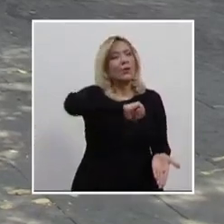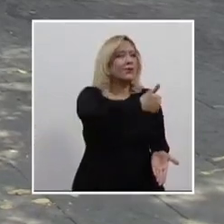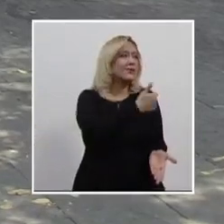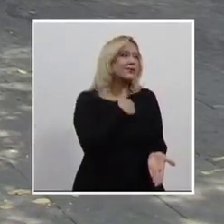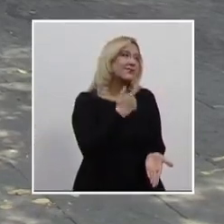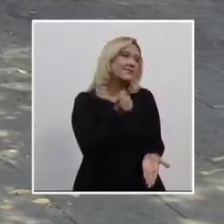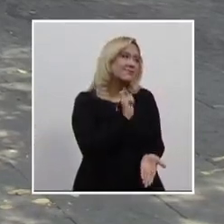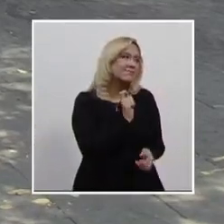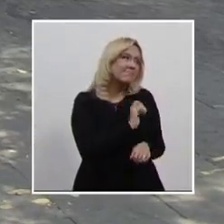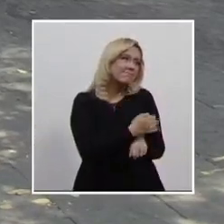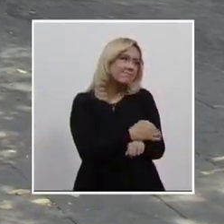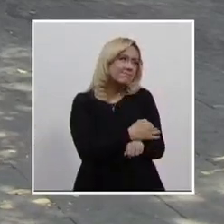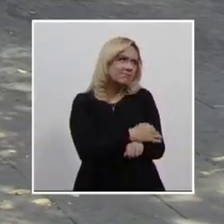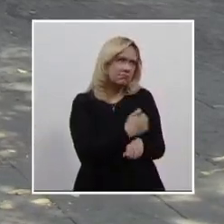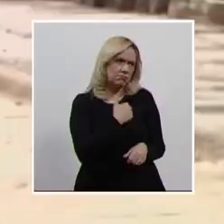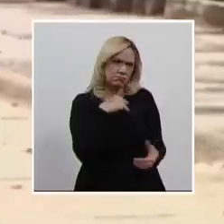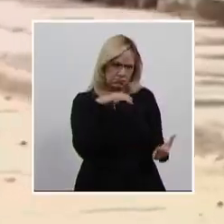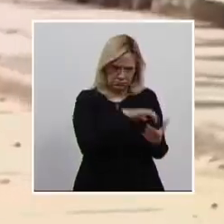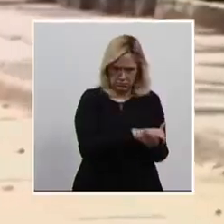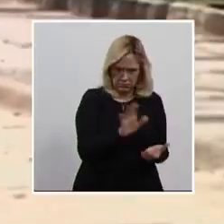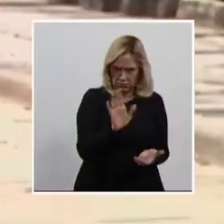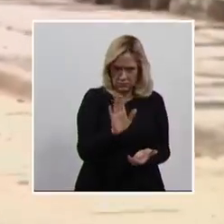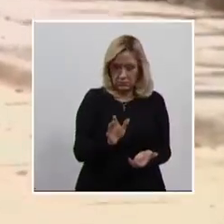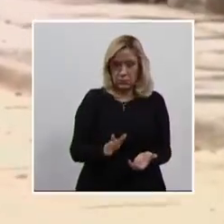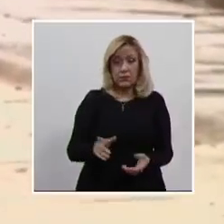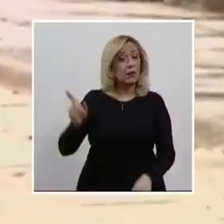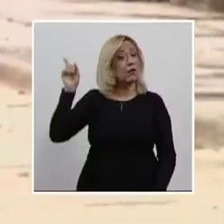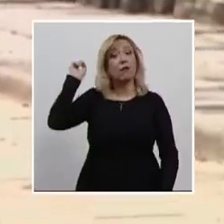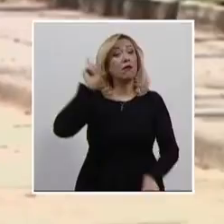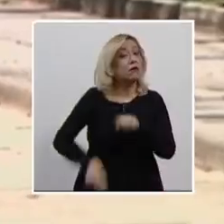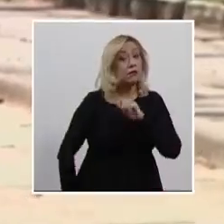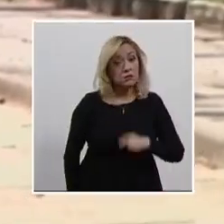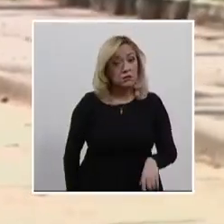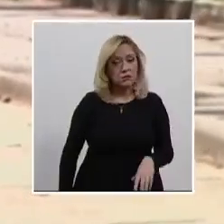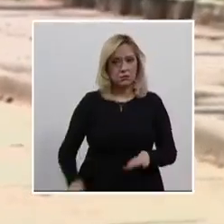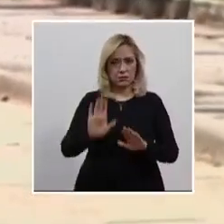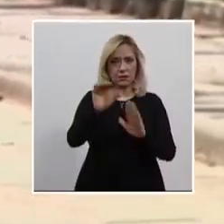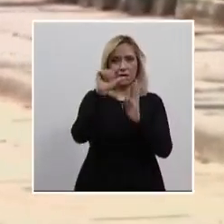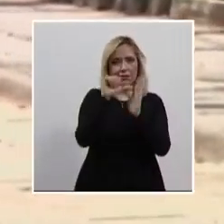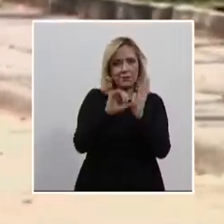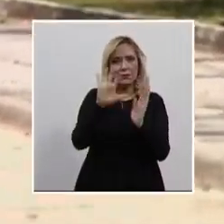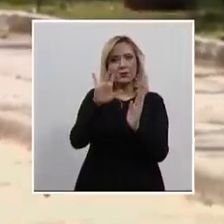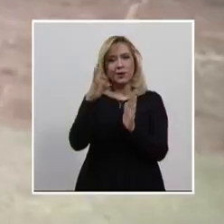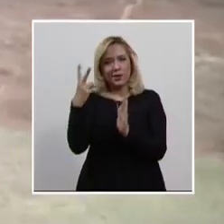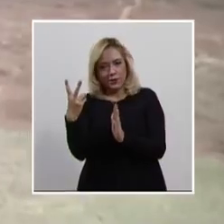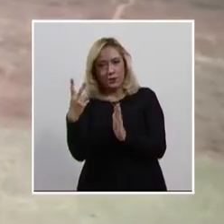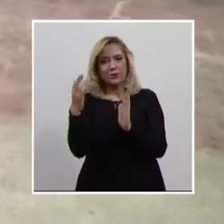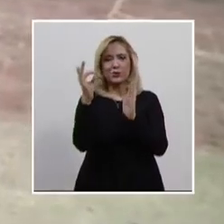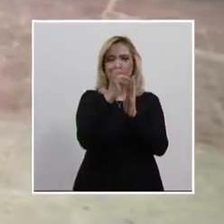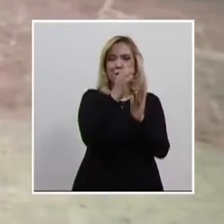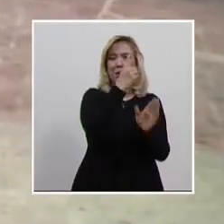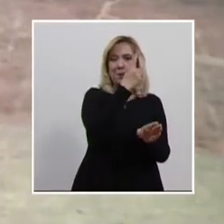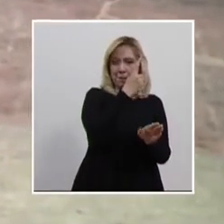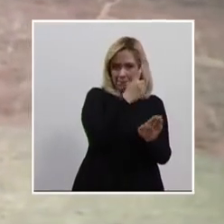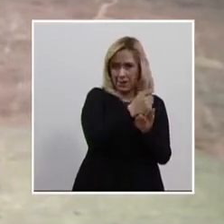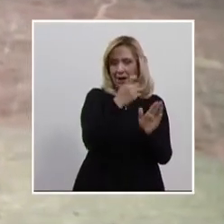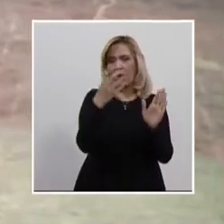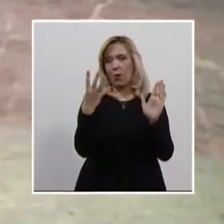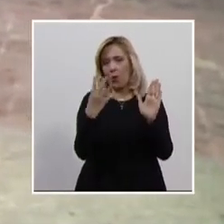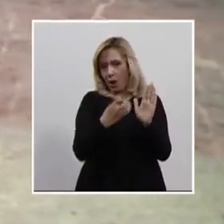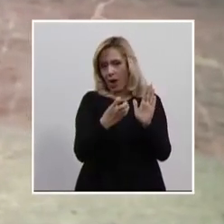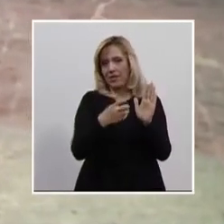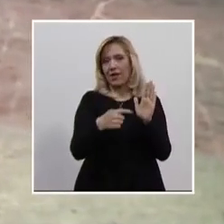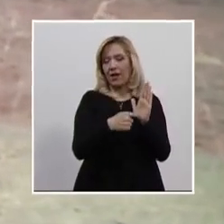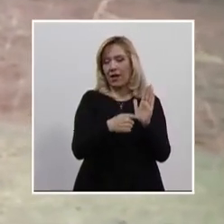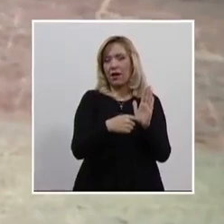sentimental temporal. Por ello, determinó inaplicar los artículos 52, fracciones primera y cuarta, y 53 de la Ley del Instituto de